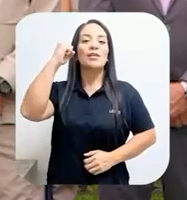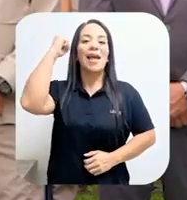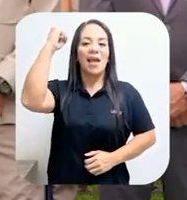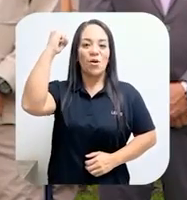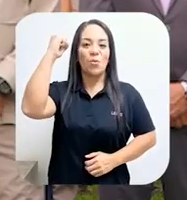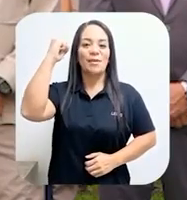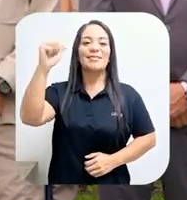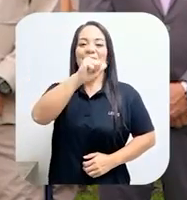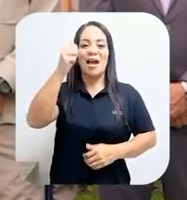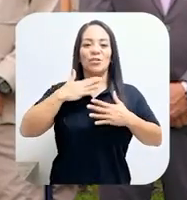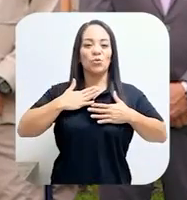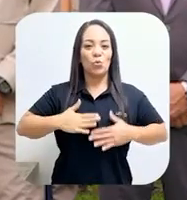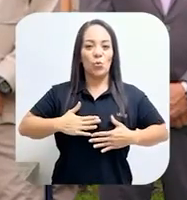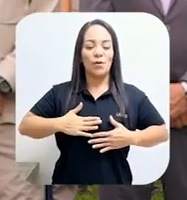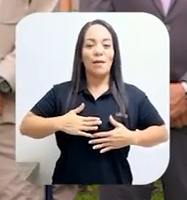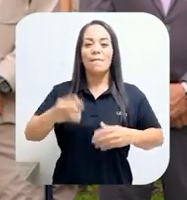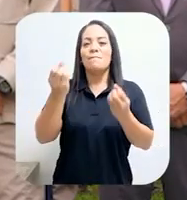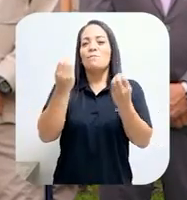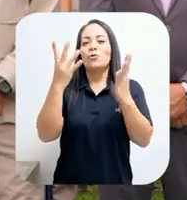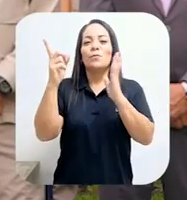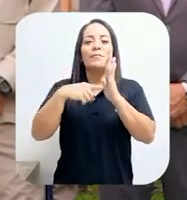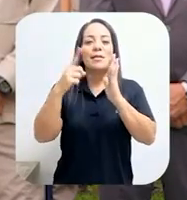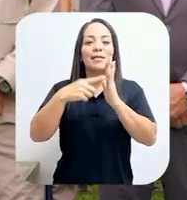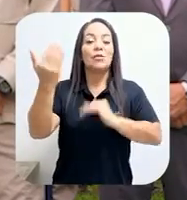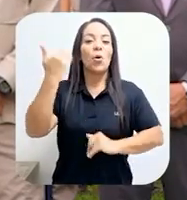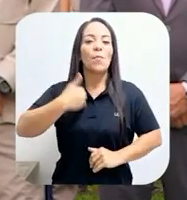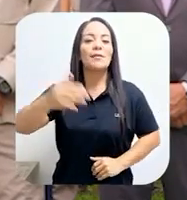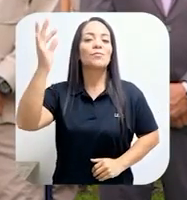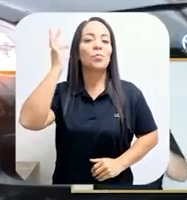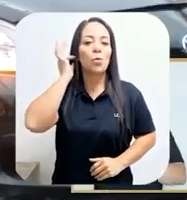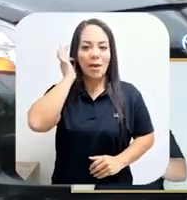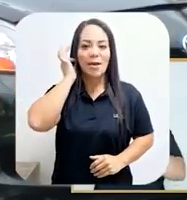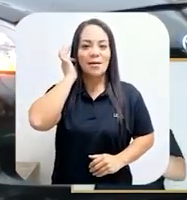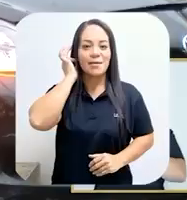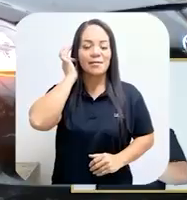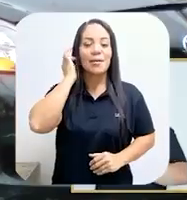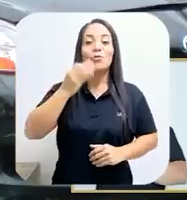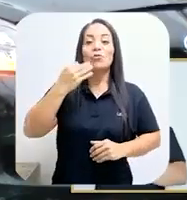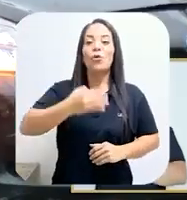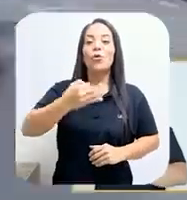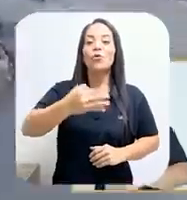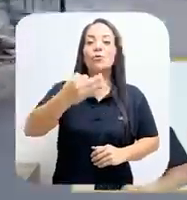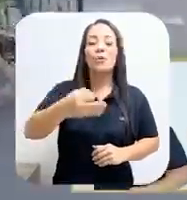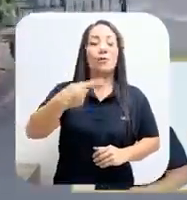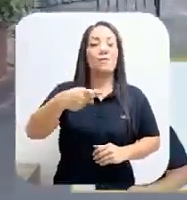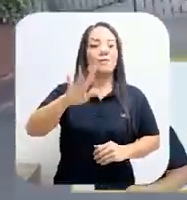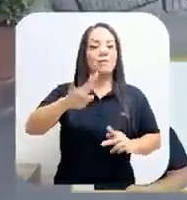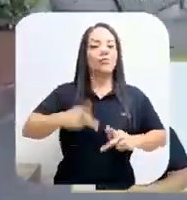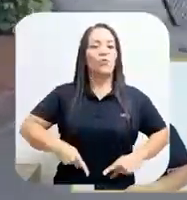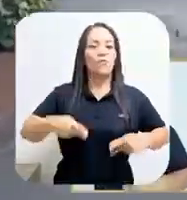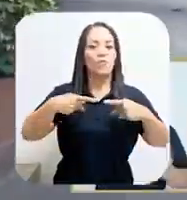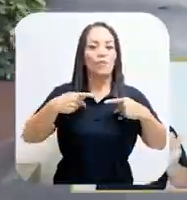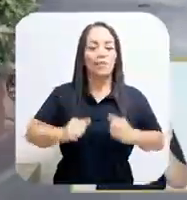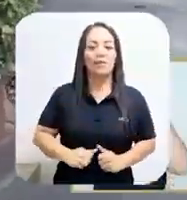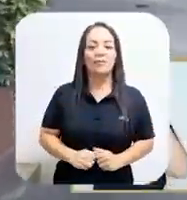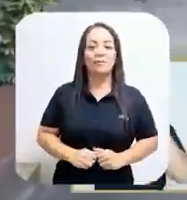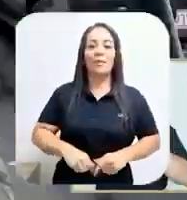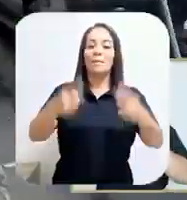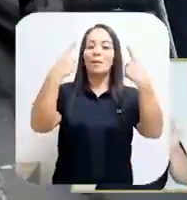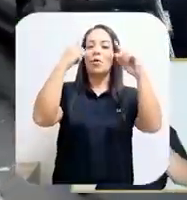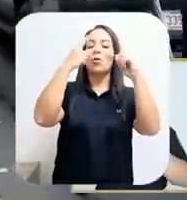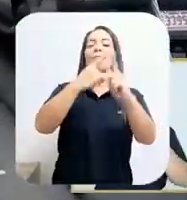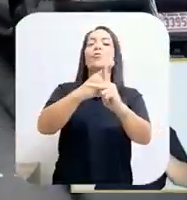Nuestros héroes de azul son miles de hombres y mujeres que cada día arriesgan sus